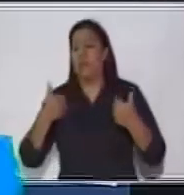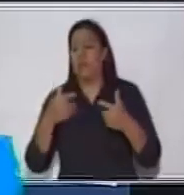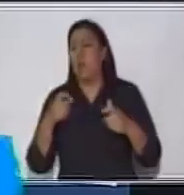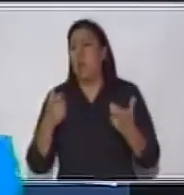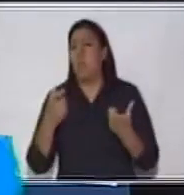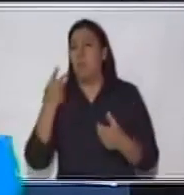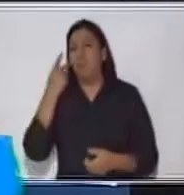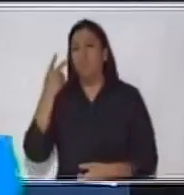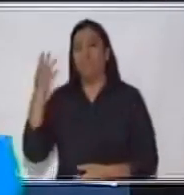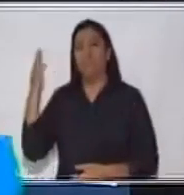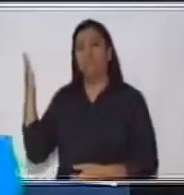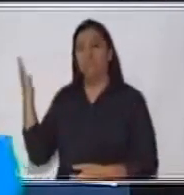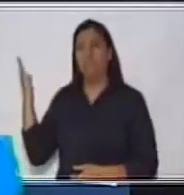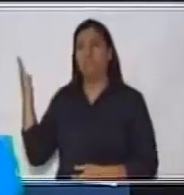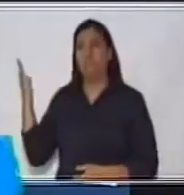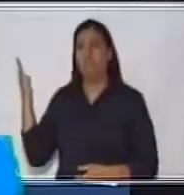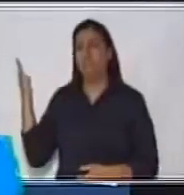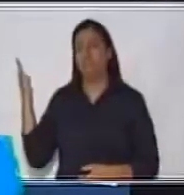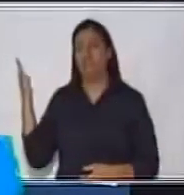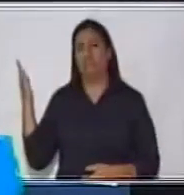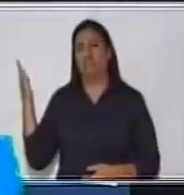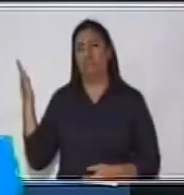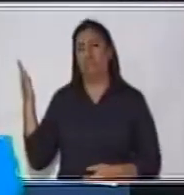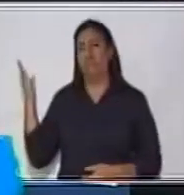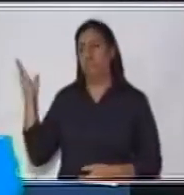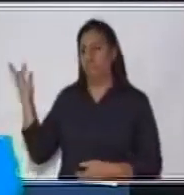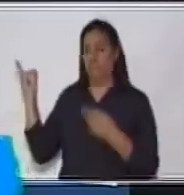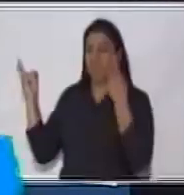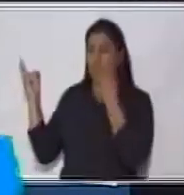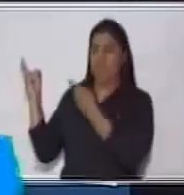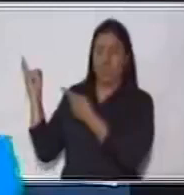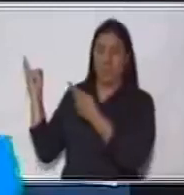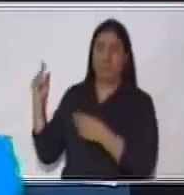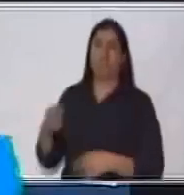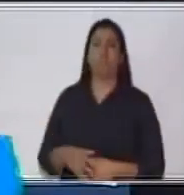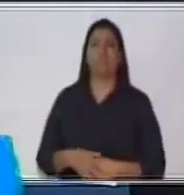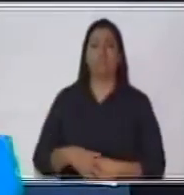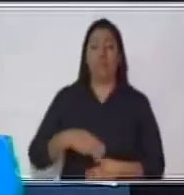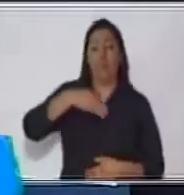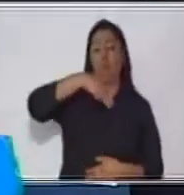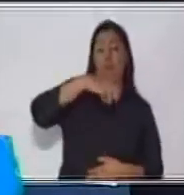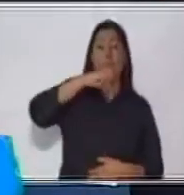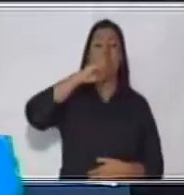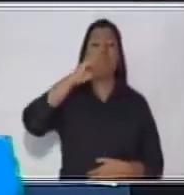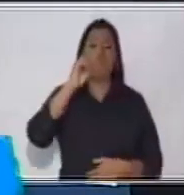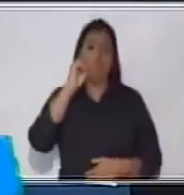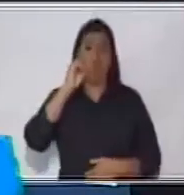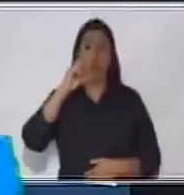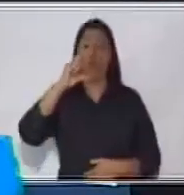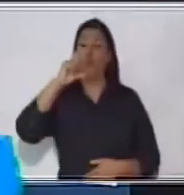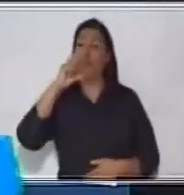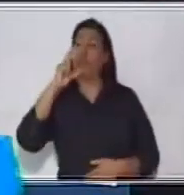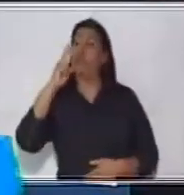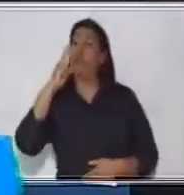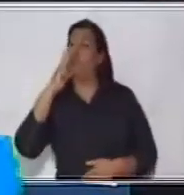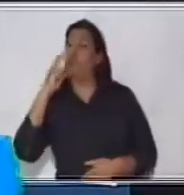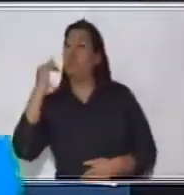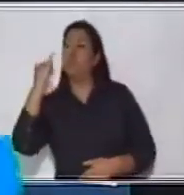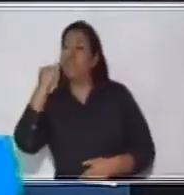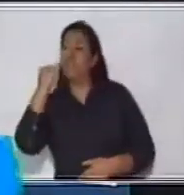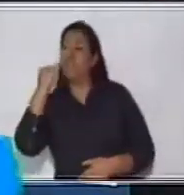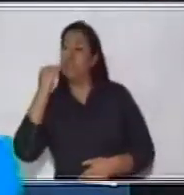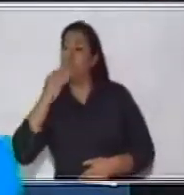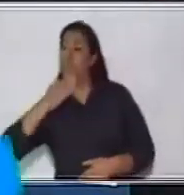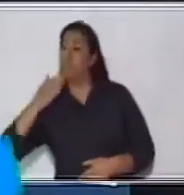entonces no lo vayas a hacer de esta forma, porque esto es